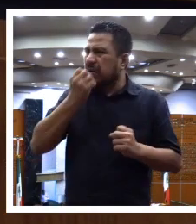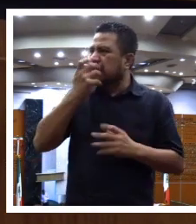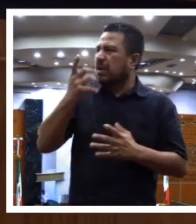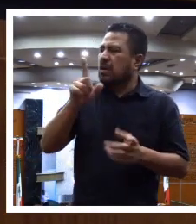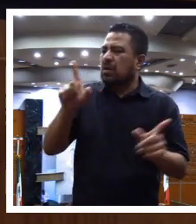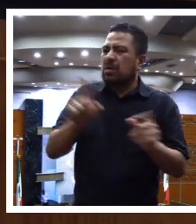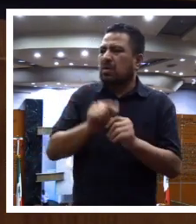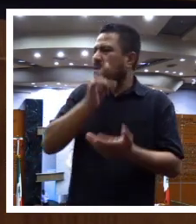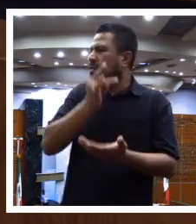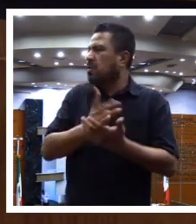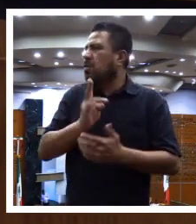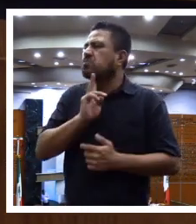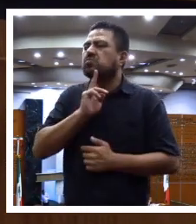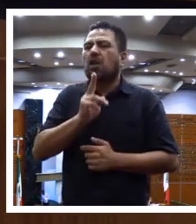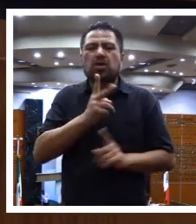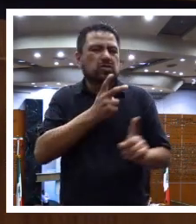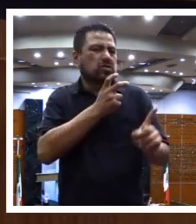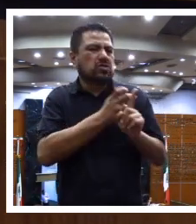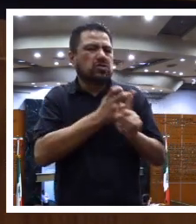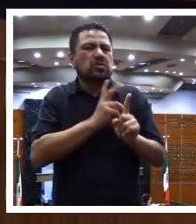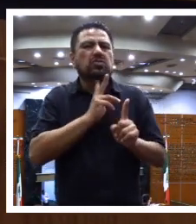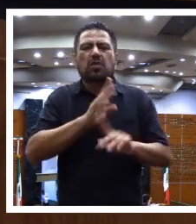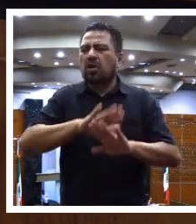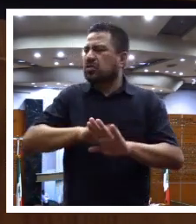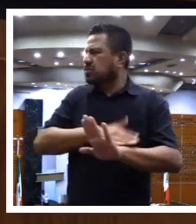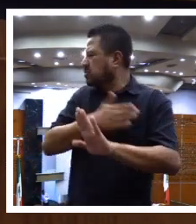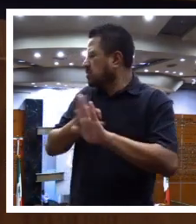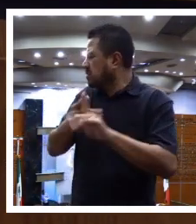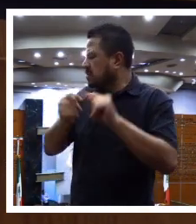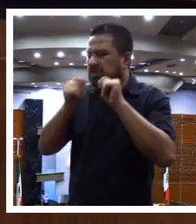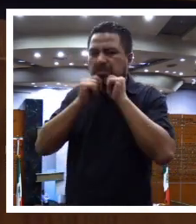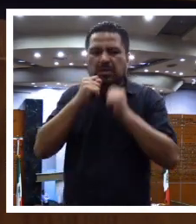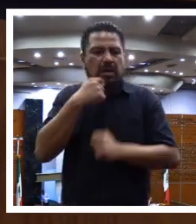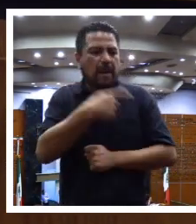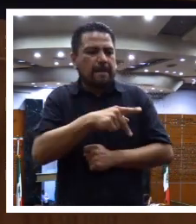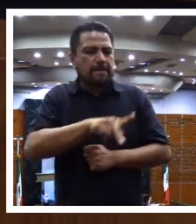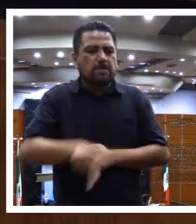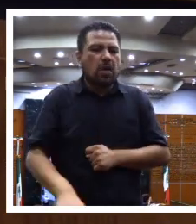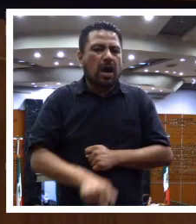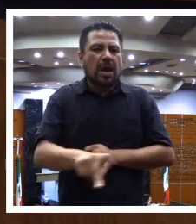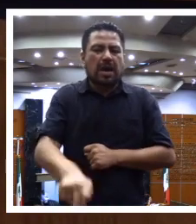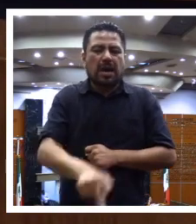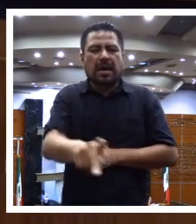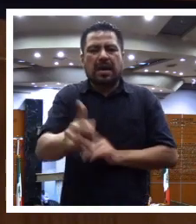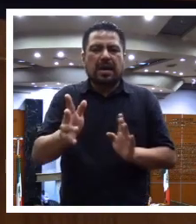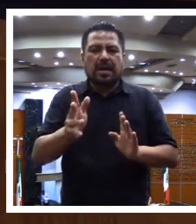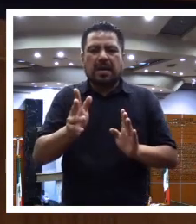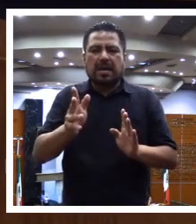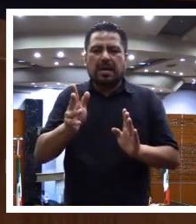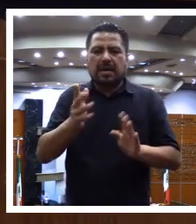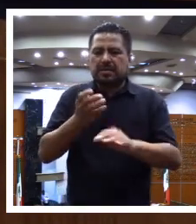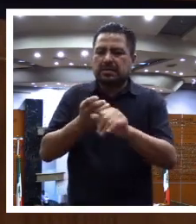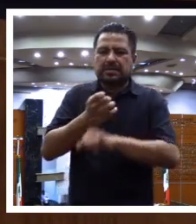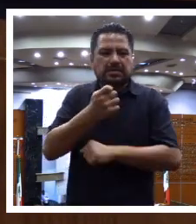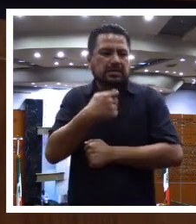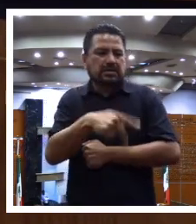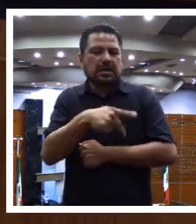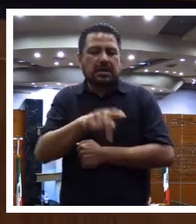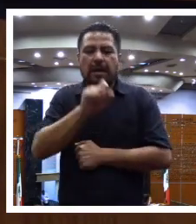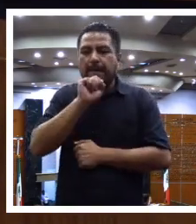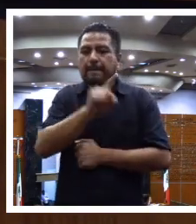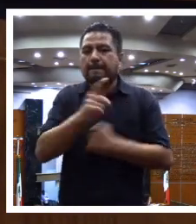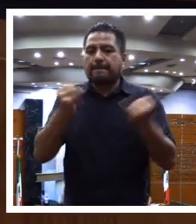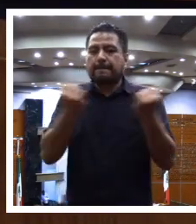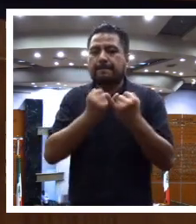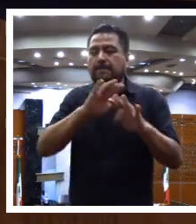una sola voz, aunque esa voz vaya en contra de su propio pueblo, de su propio estado e